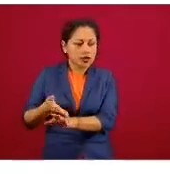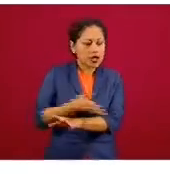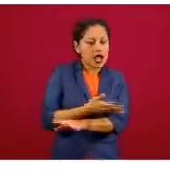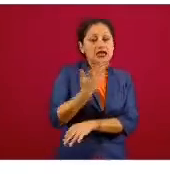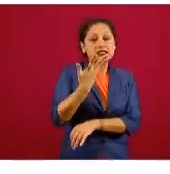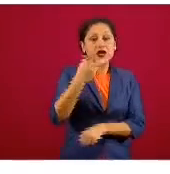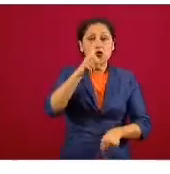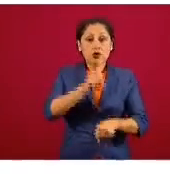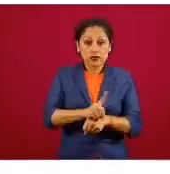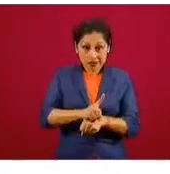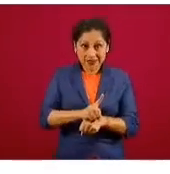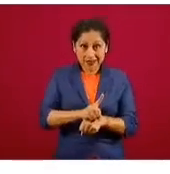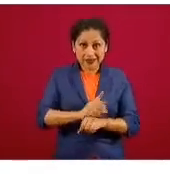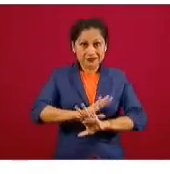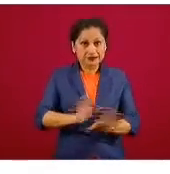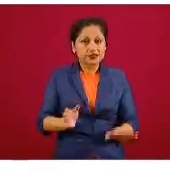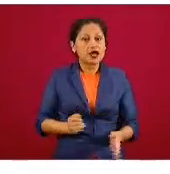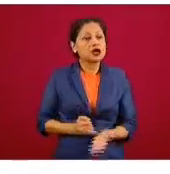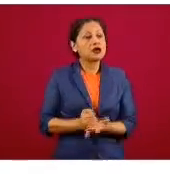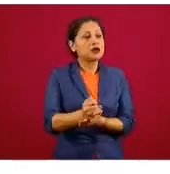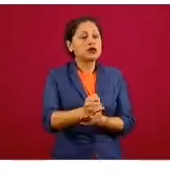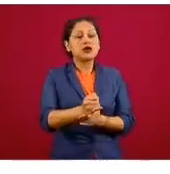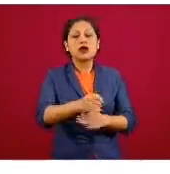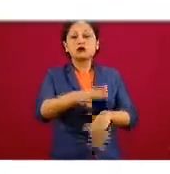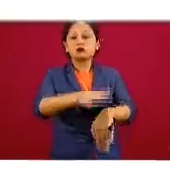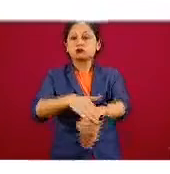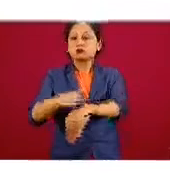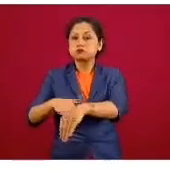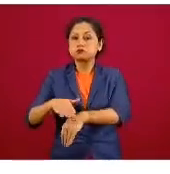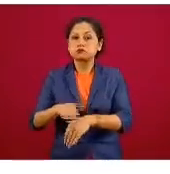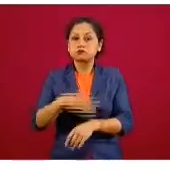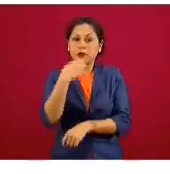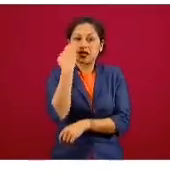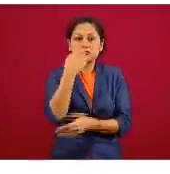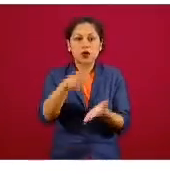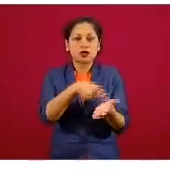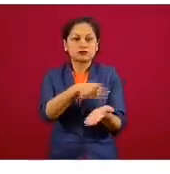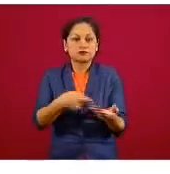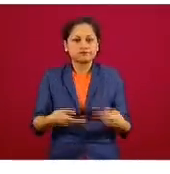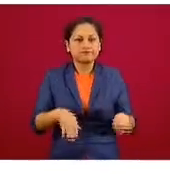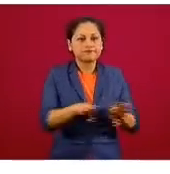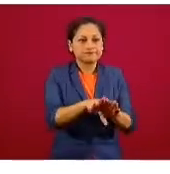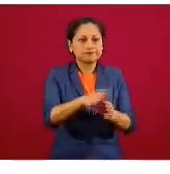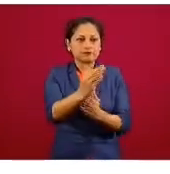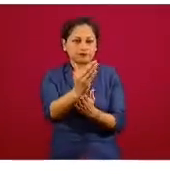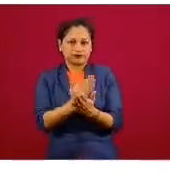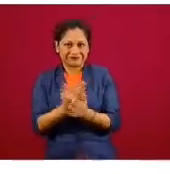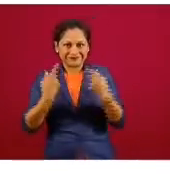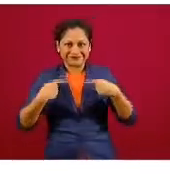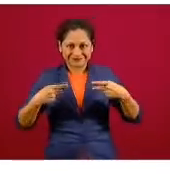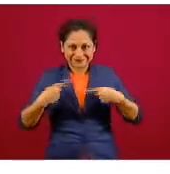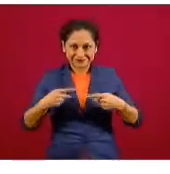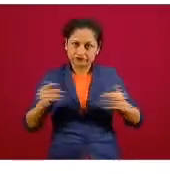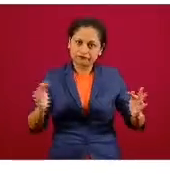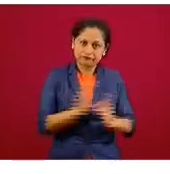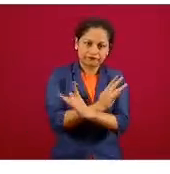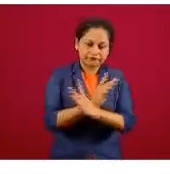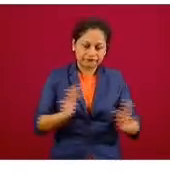medidas de reducción de la movilidad, principalmente con las escuelas, para expresar que hacía